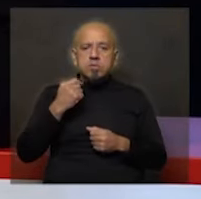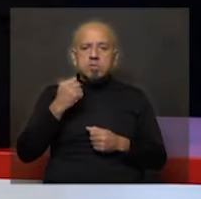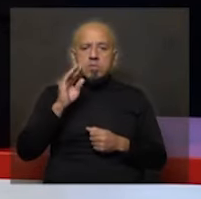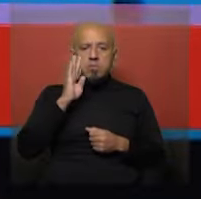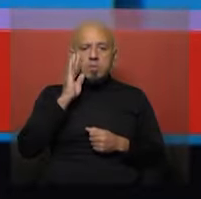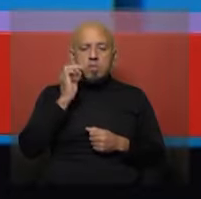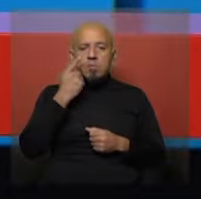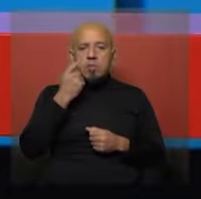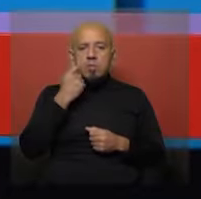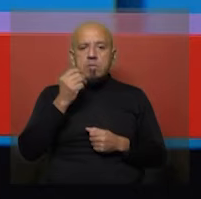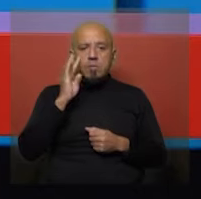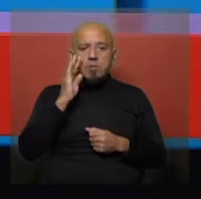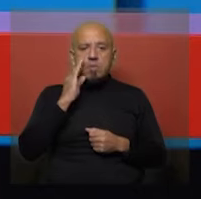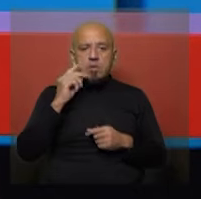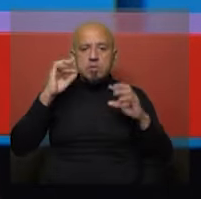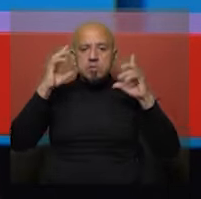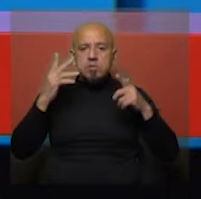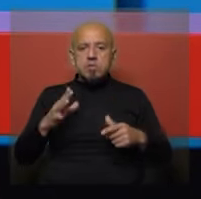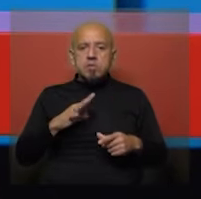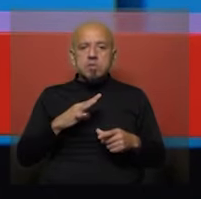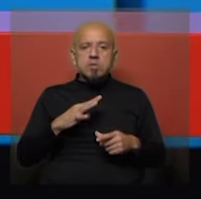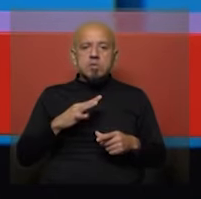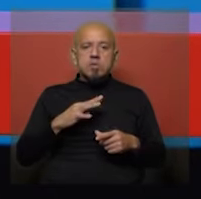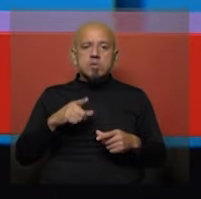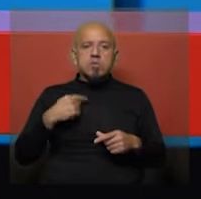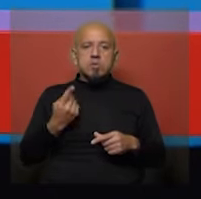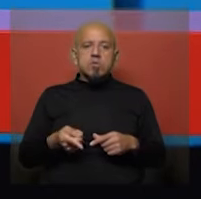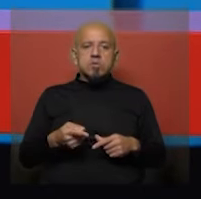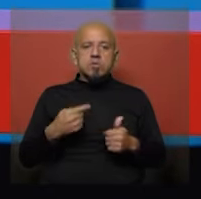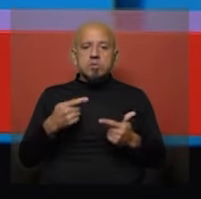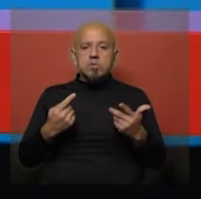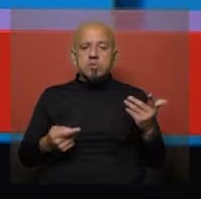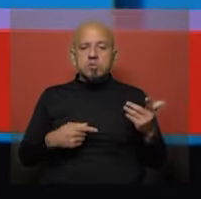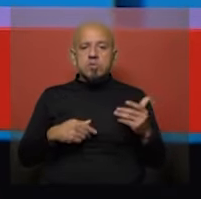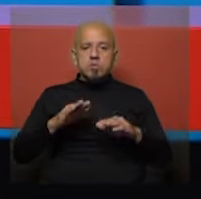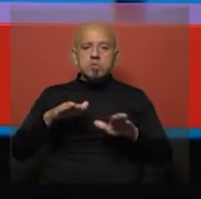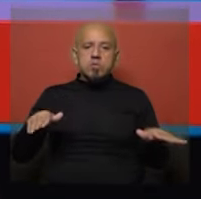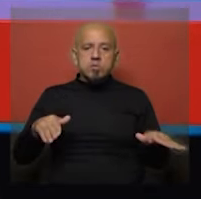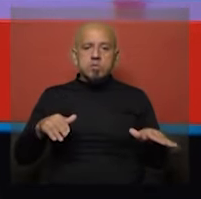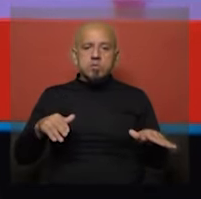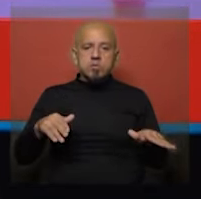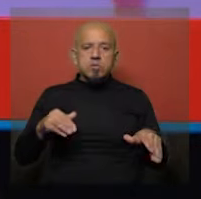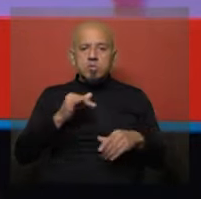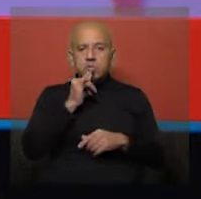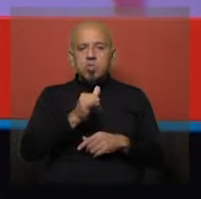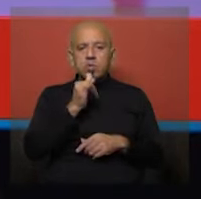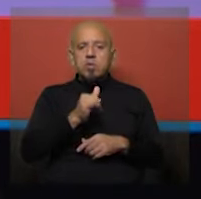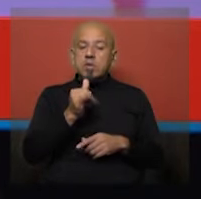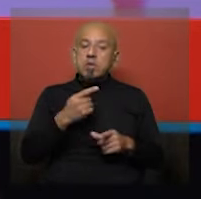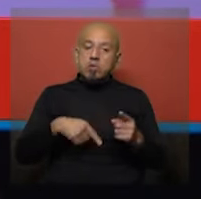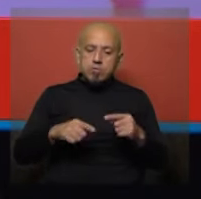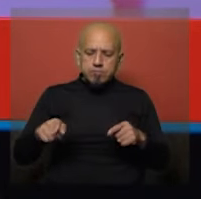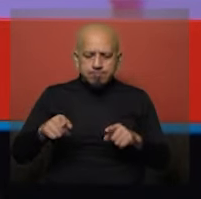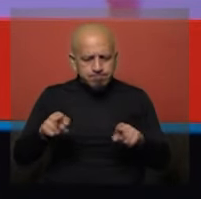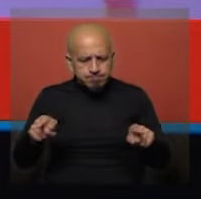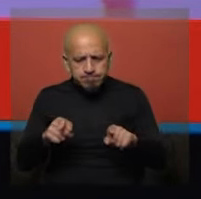o no dice mi mamá sufre violencia no hay algunos otros indicadores que los niños cuentan entre ellos no y que me parece que ahí